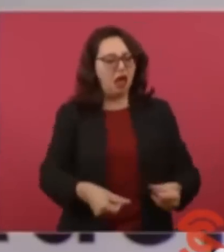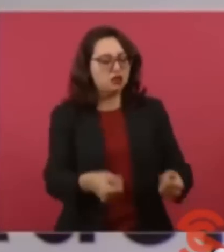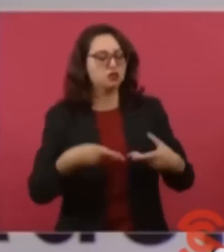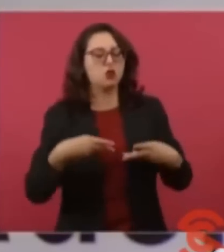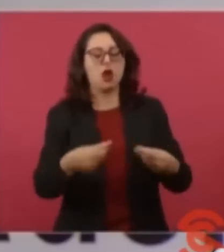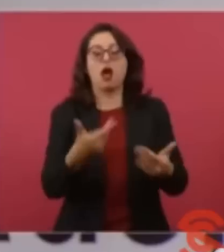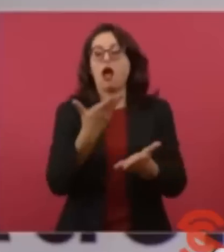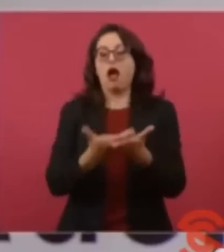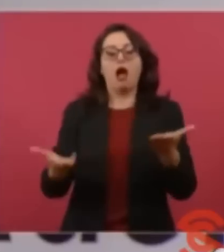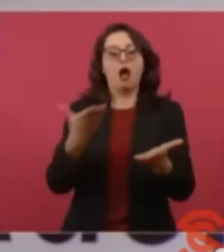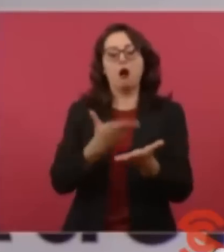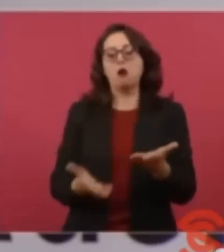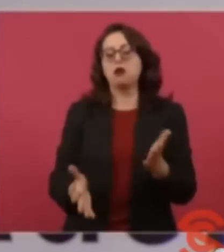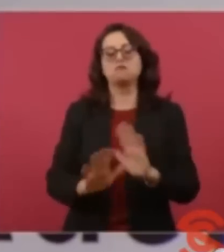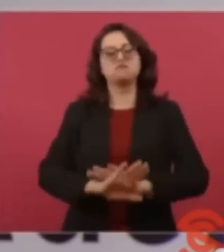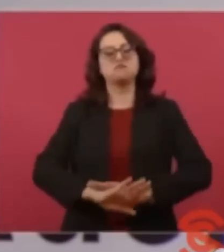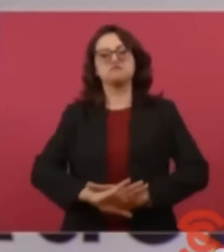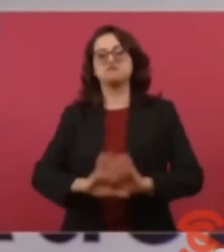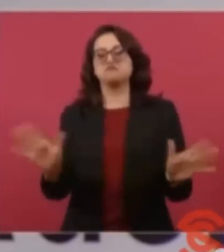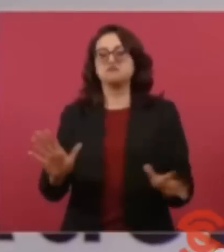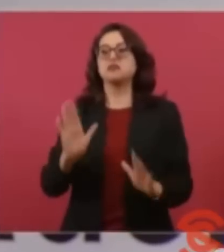11,545,000 adultos mayores.